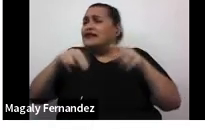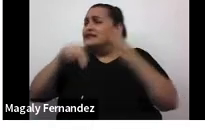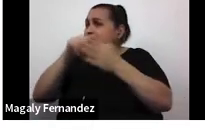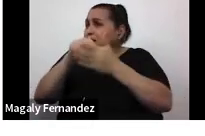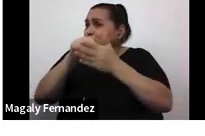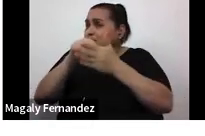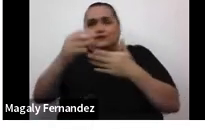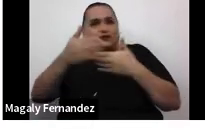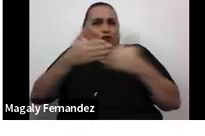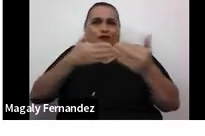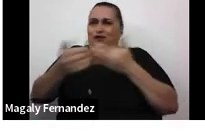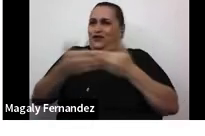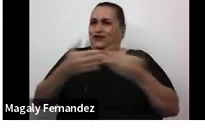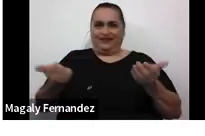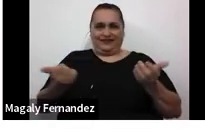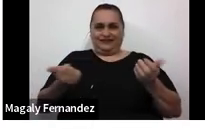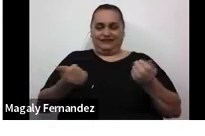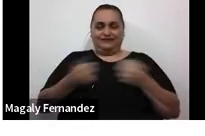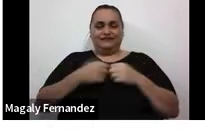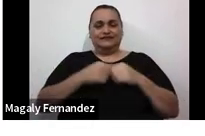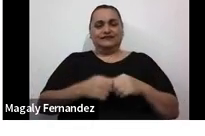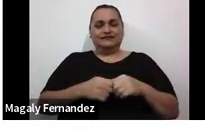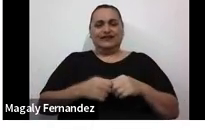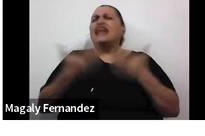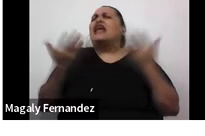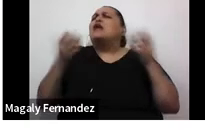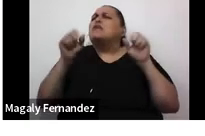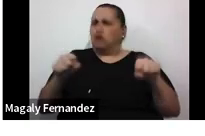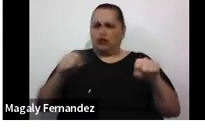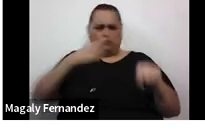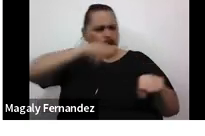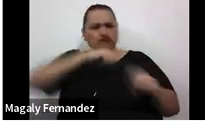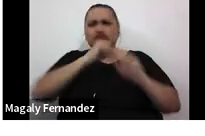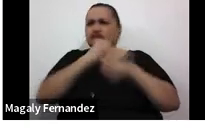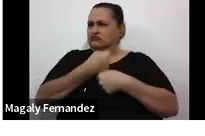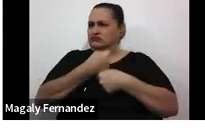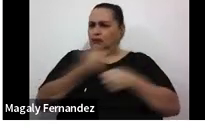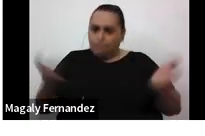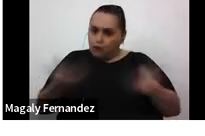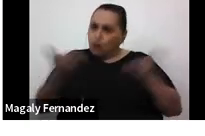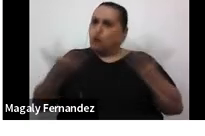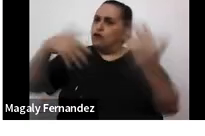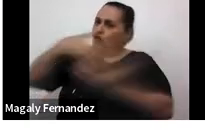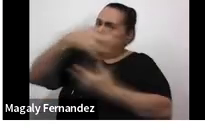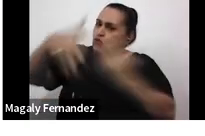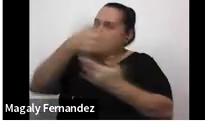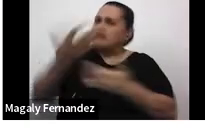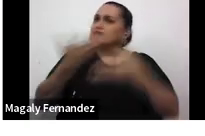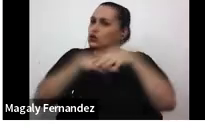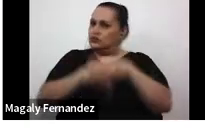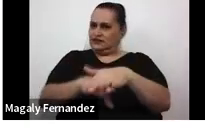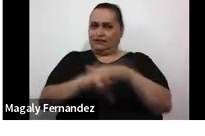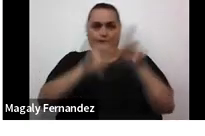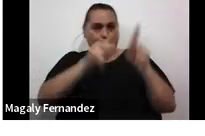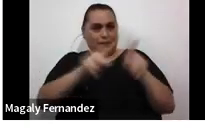siguiente ahora Bueno qué podemos hacer nosotros para promover la convivencia inclusiva con